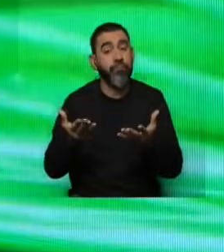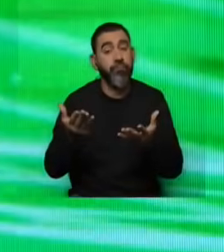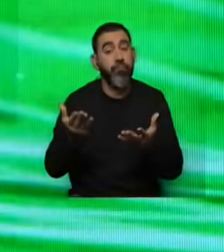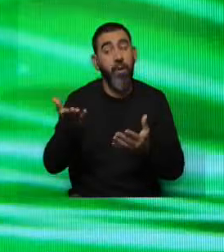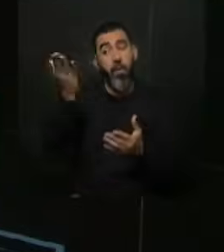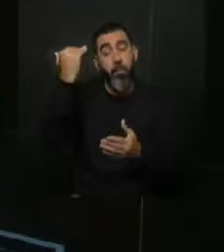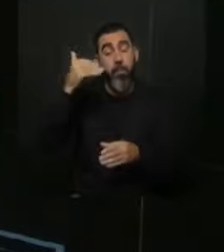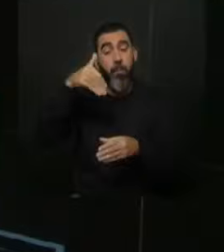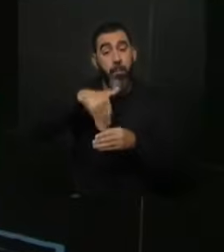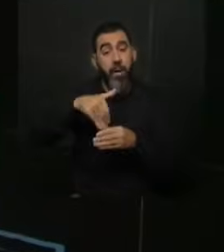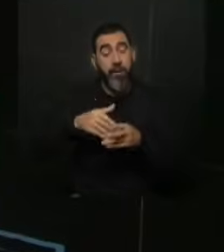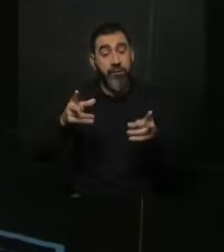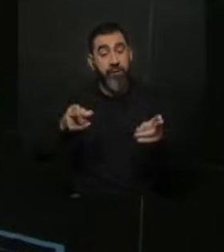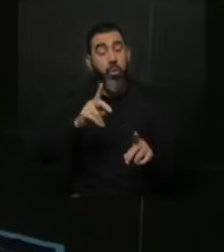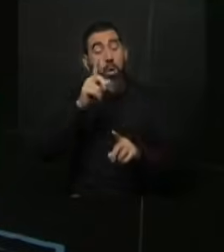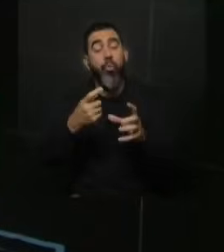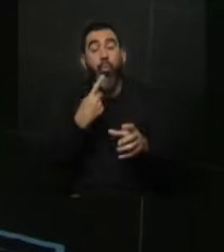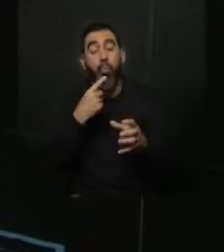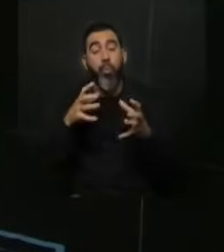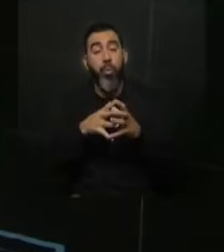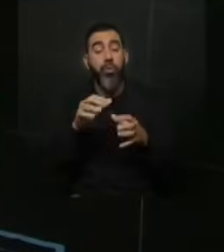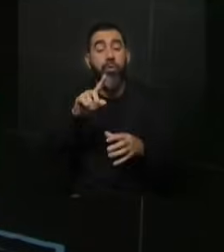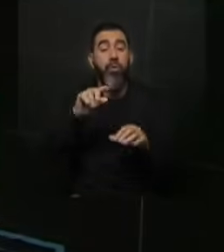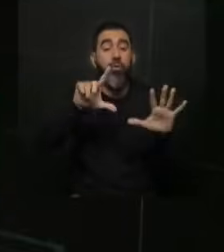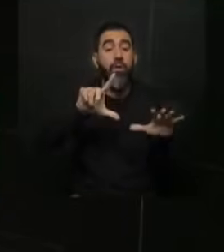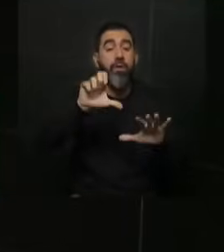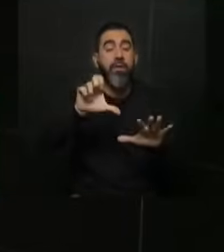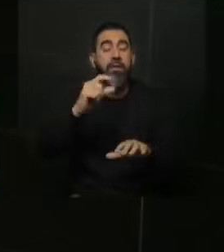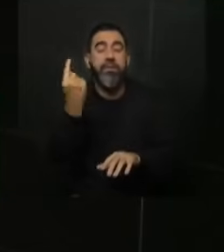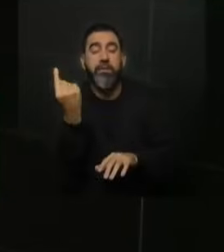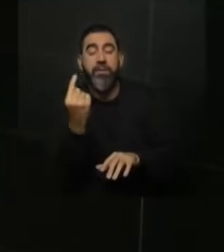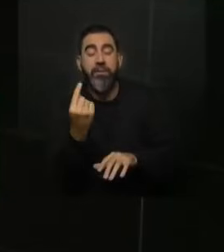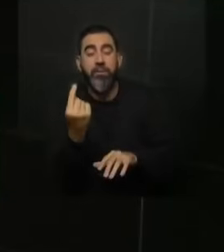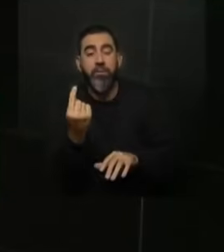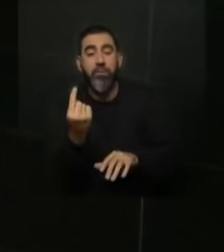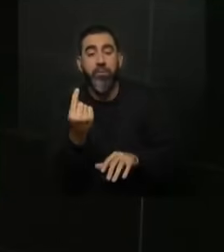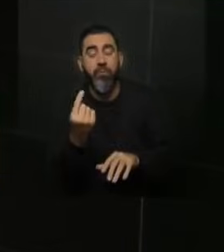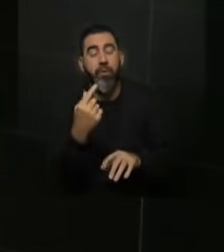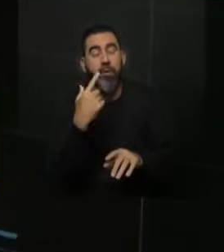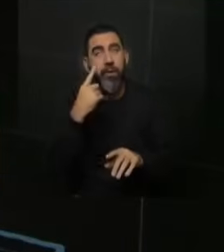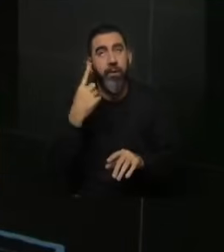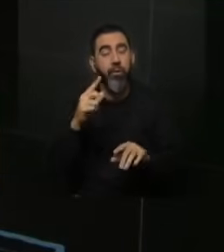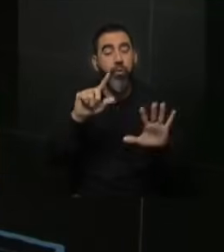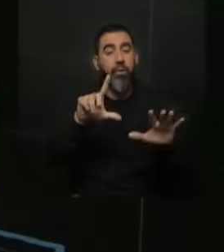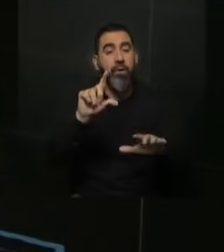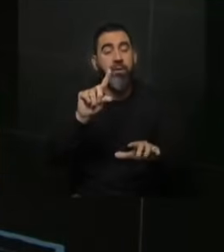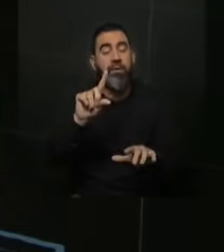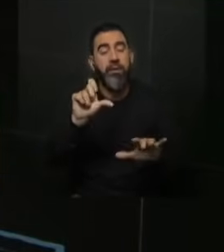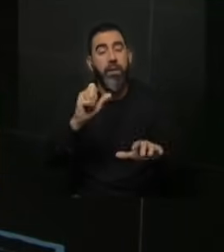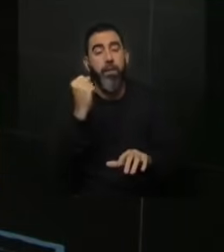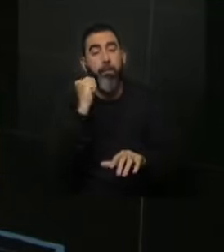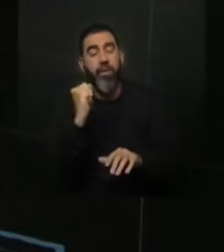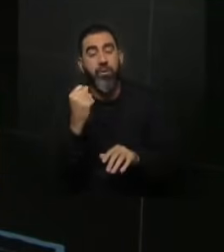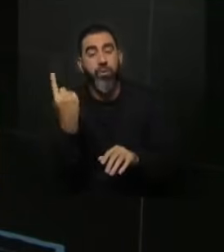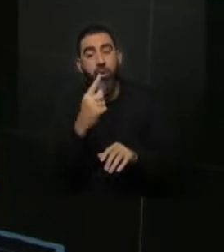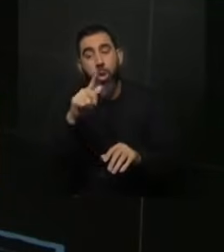electorales ha sucedido que algunos partidos le cobran 176 segundos minutos el segundo Perdón pesos el segundo y a otros